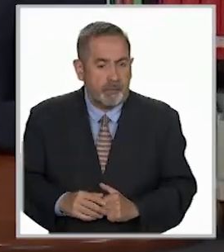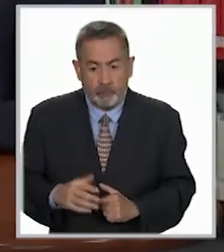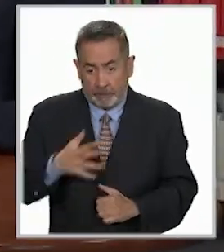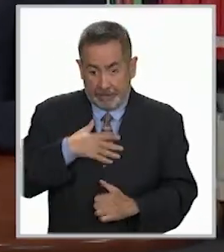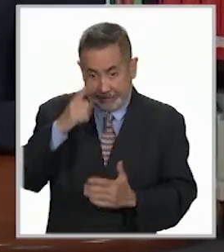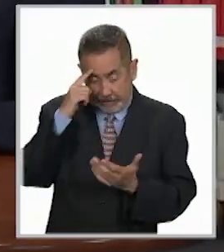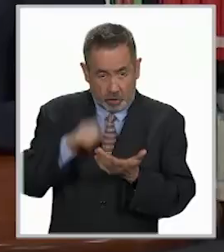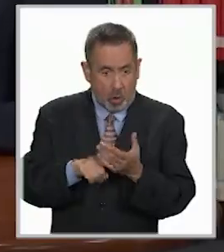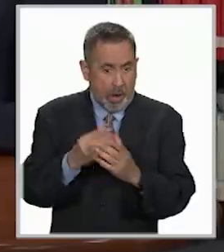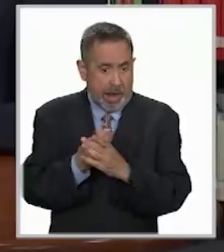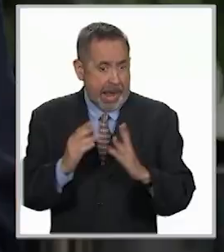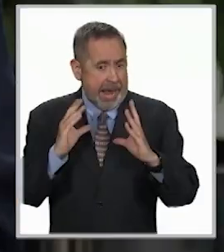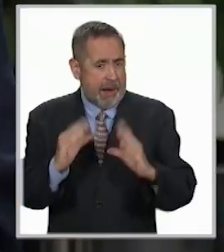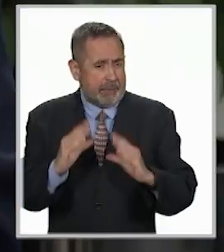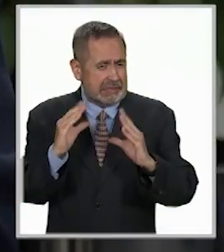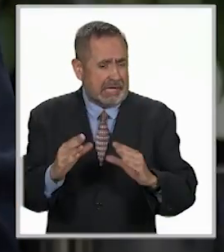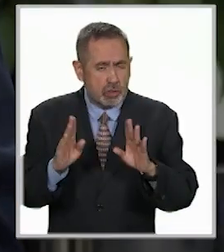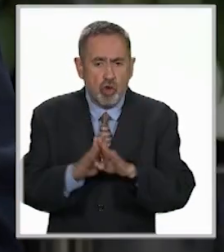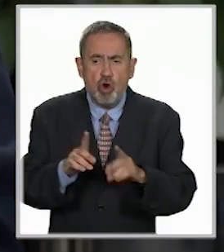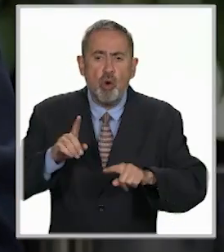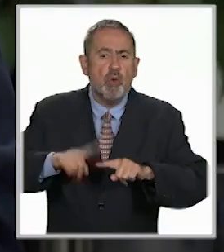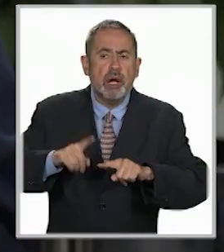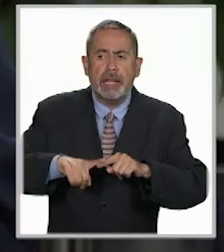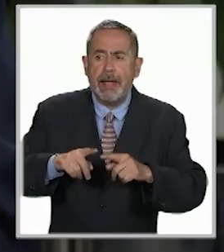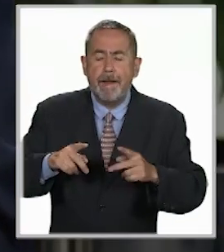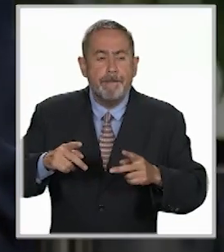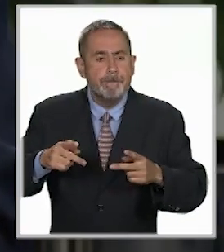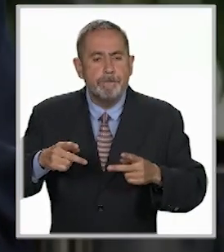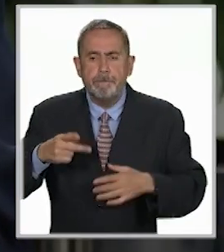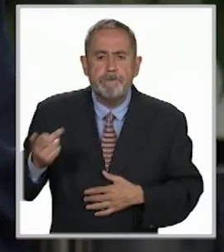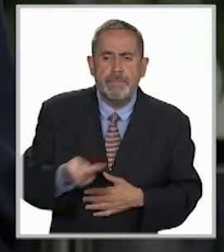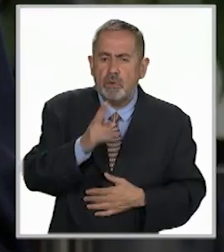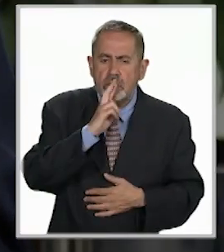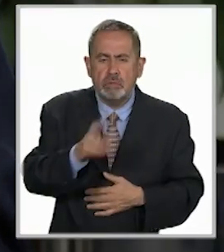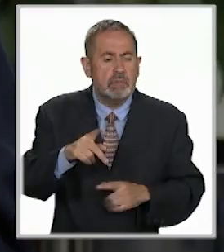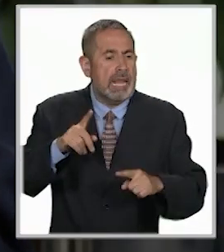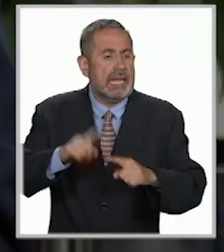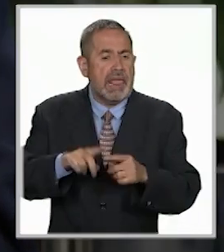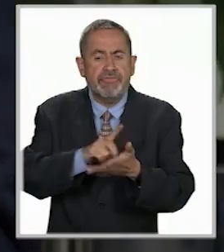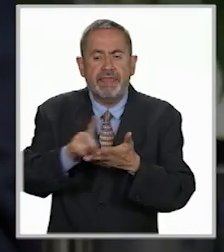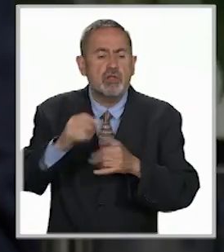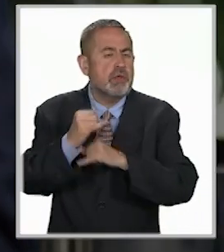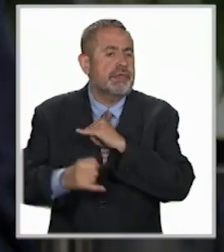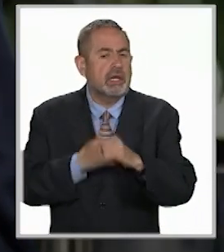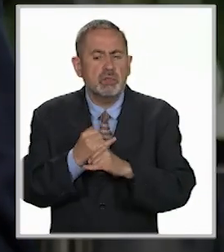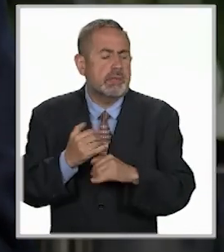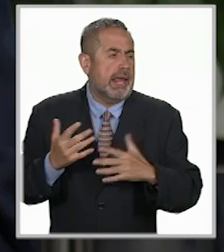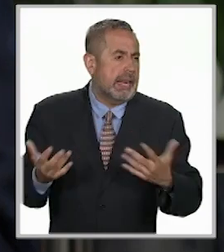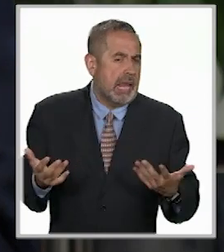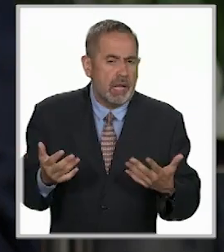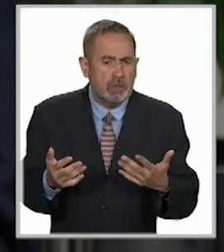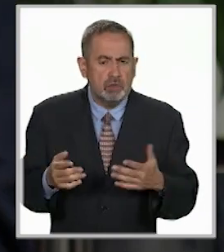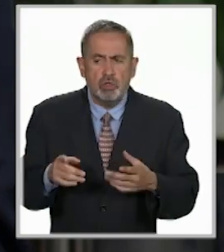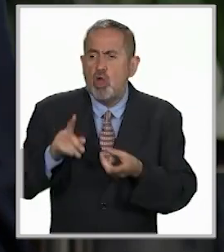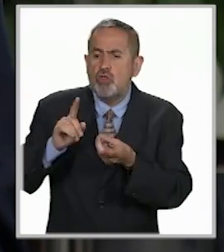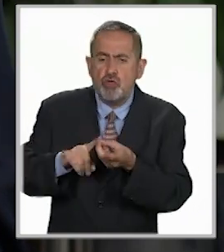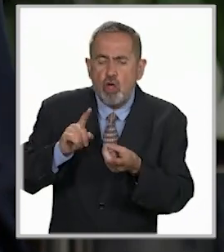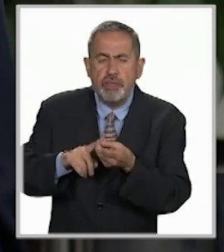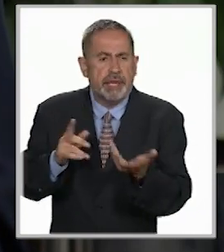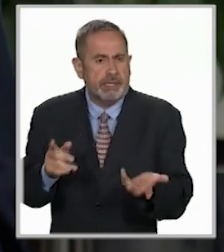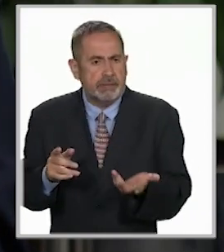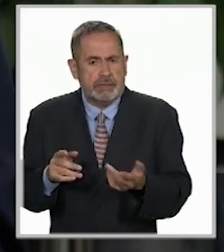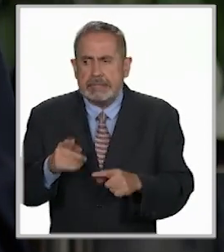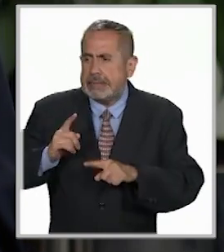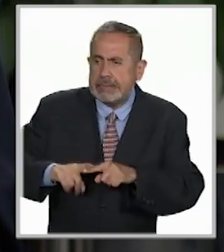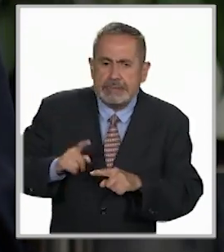que la capacitación debería de centrarse en responder preguntas como ¿qué es el derecho internacional? Pero más allá de eso,